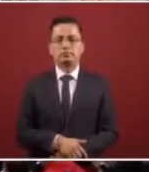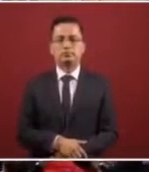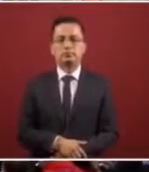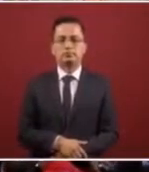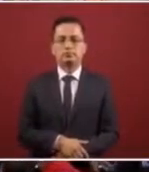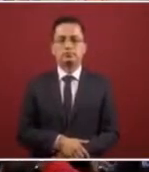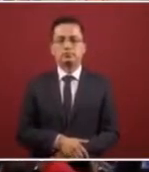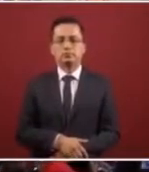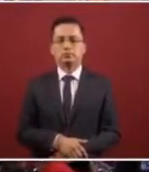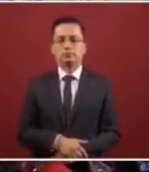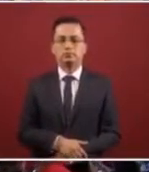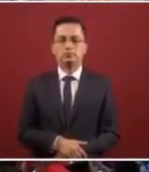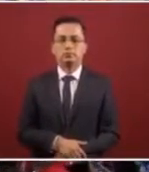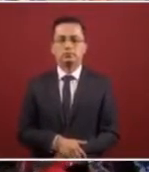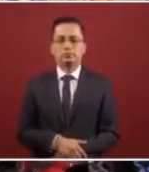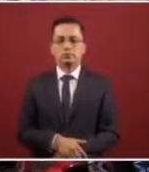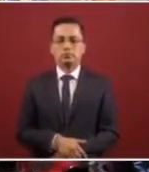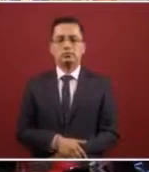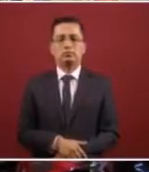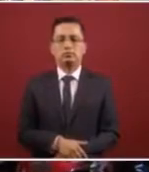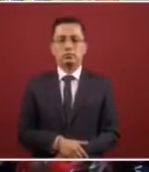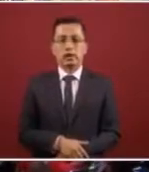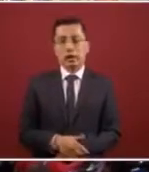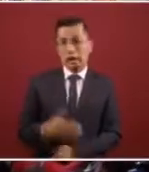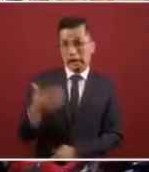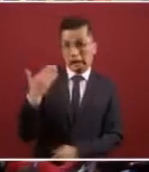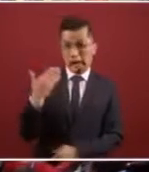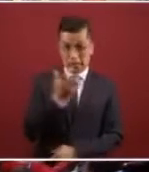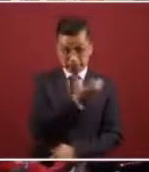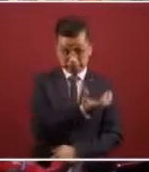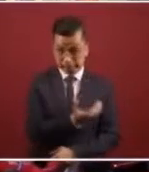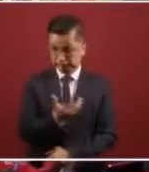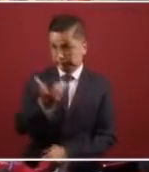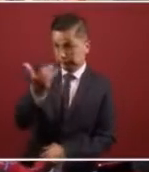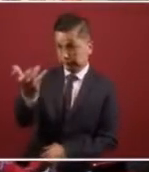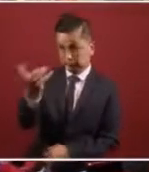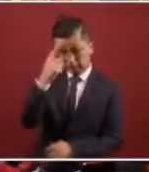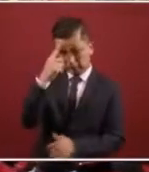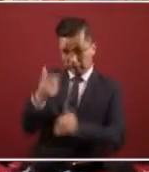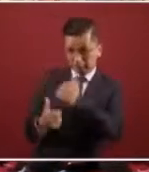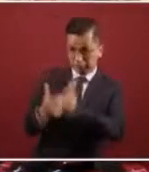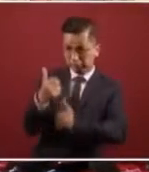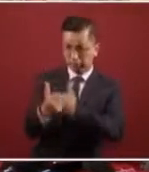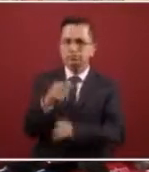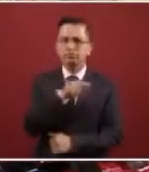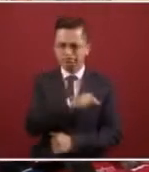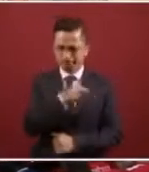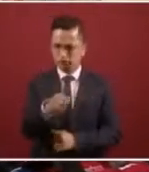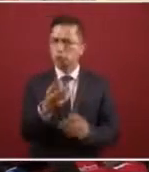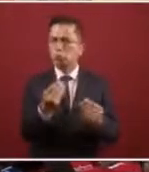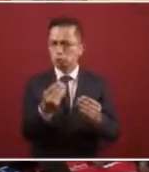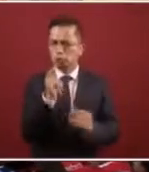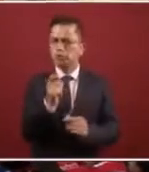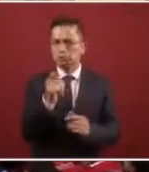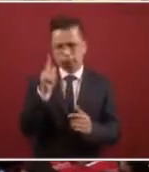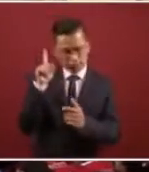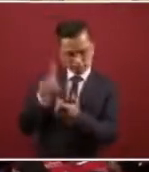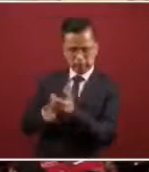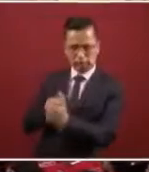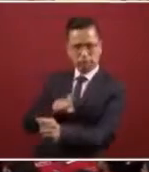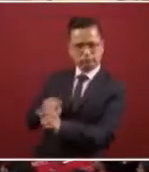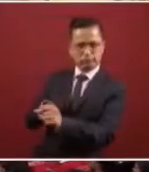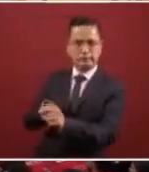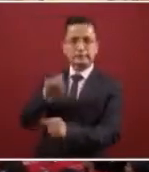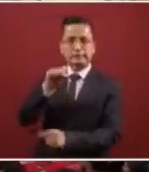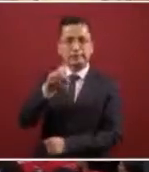Muchos de los que fueron a competir pertenecen a la Secretaría de Marina o a la Secretaría de